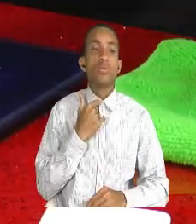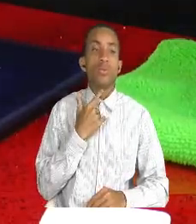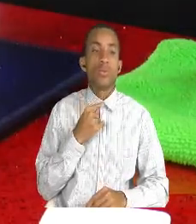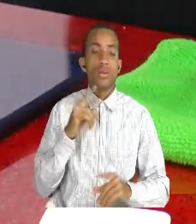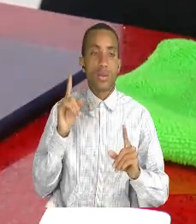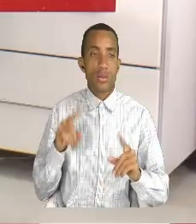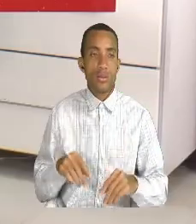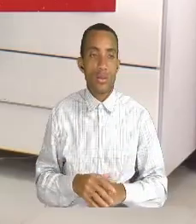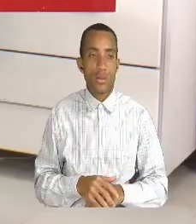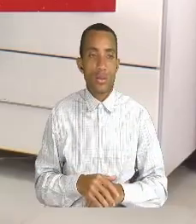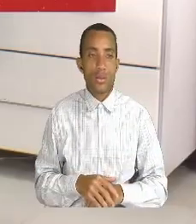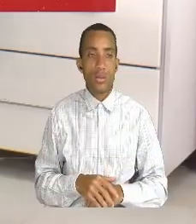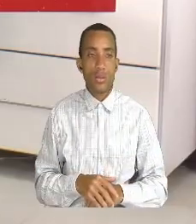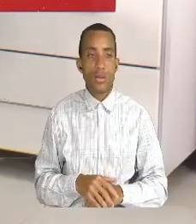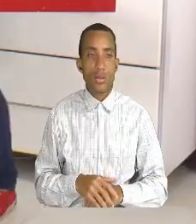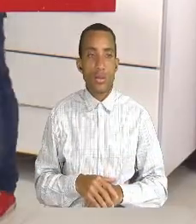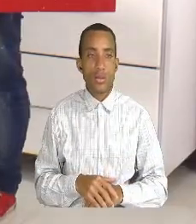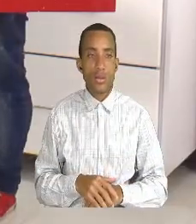poquito de todo,